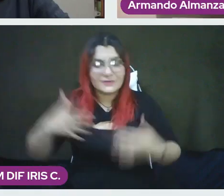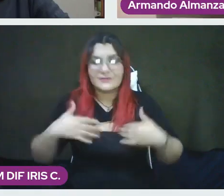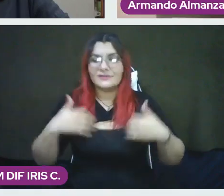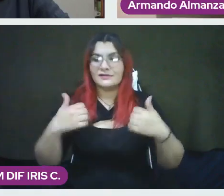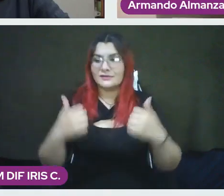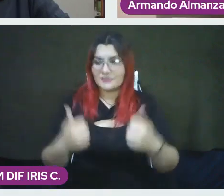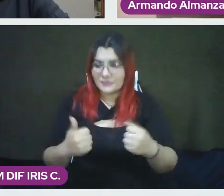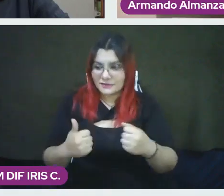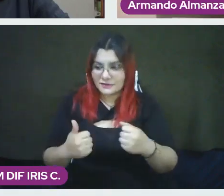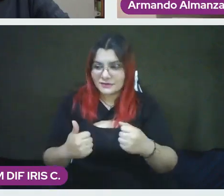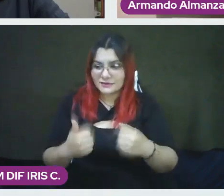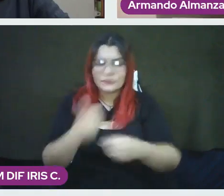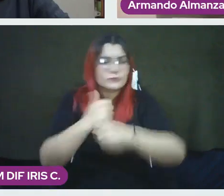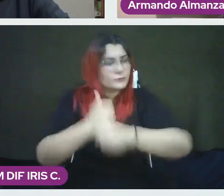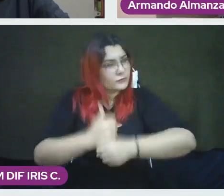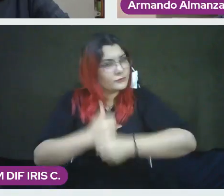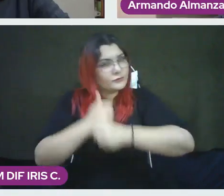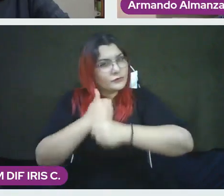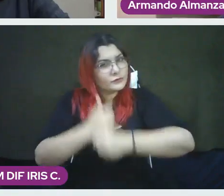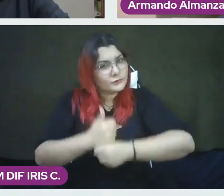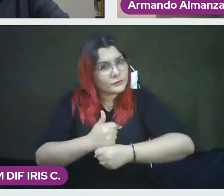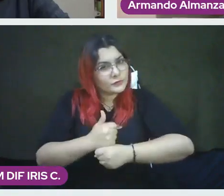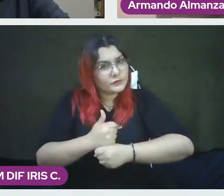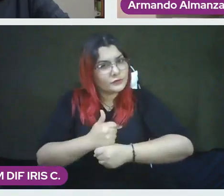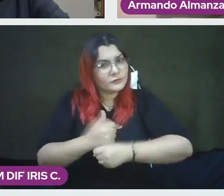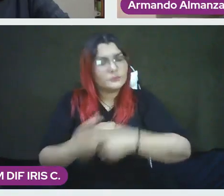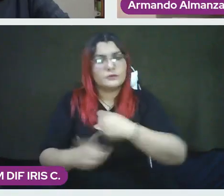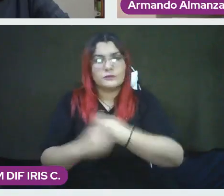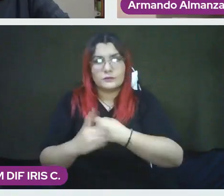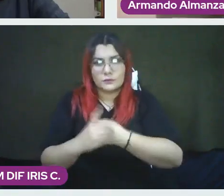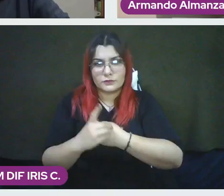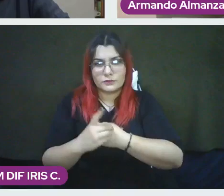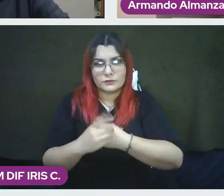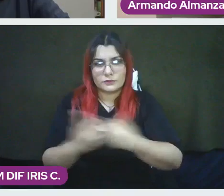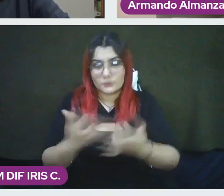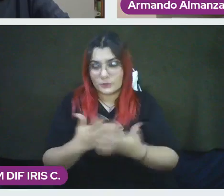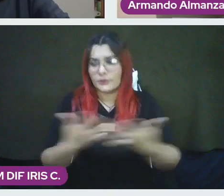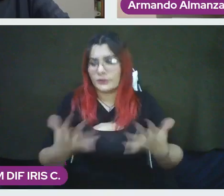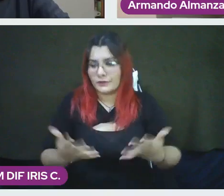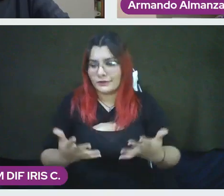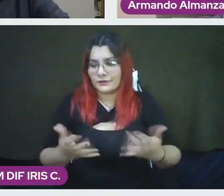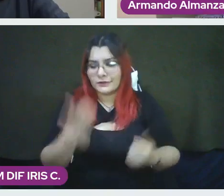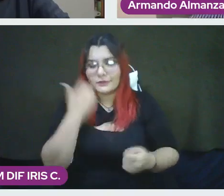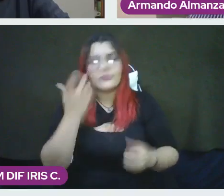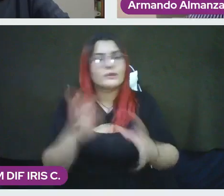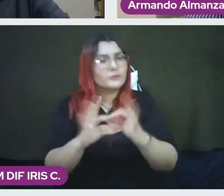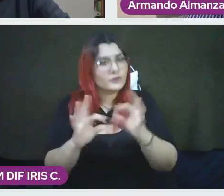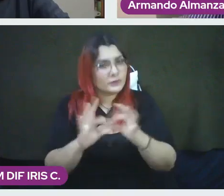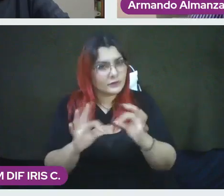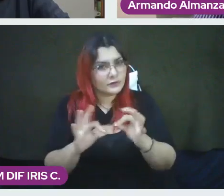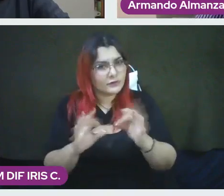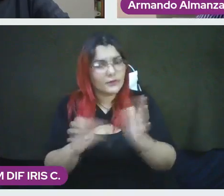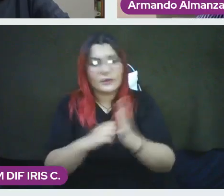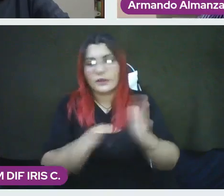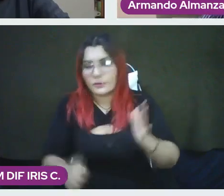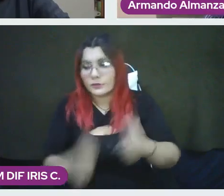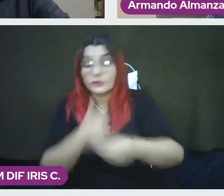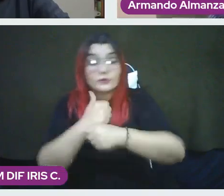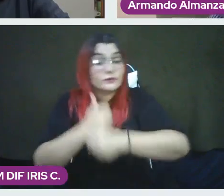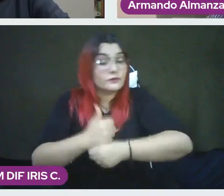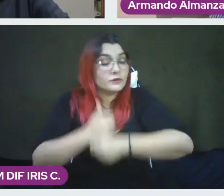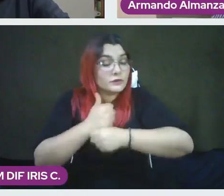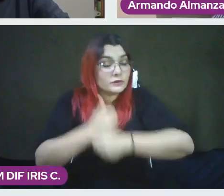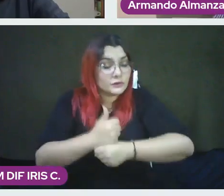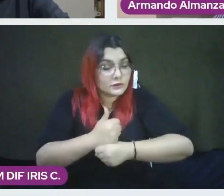aquí quisiera, con el tiempo que me sobra, poder ahondar. Cuando hablamos del dolor emocional,